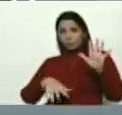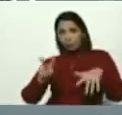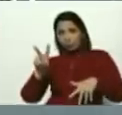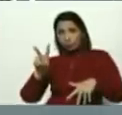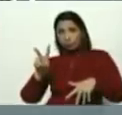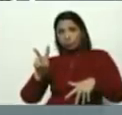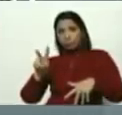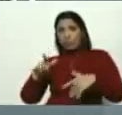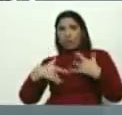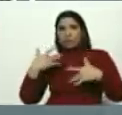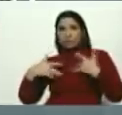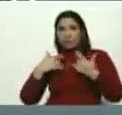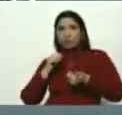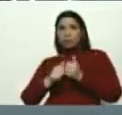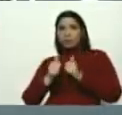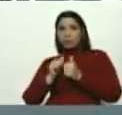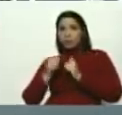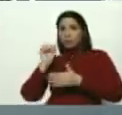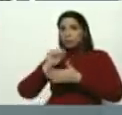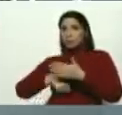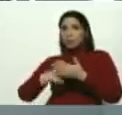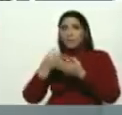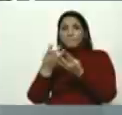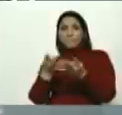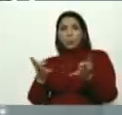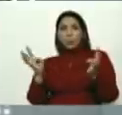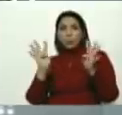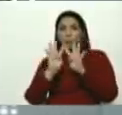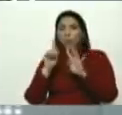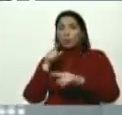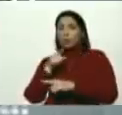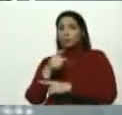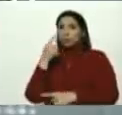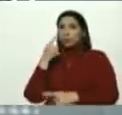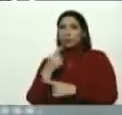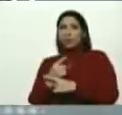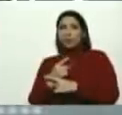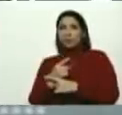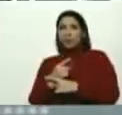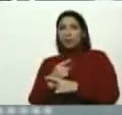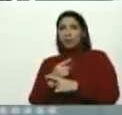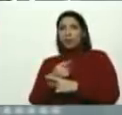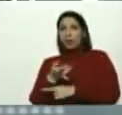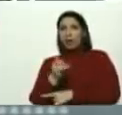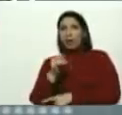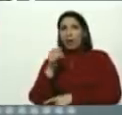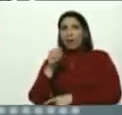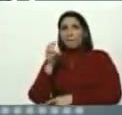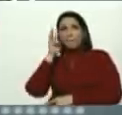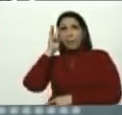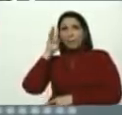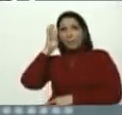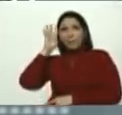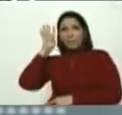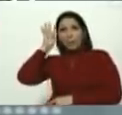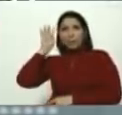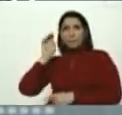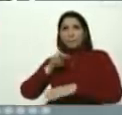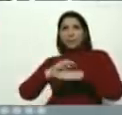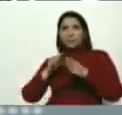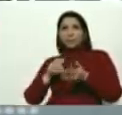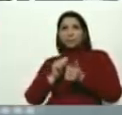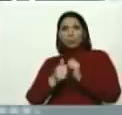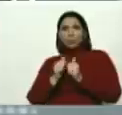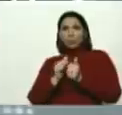Uh-huh. Eventos deportivos sin público, eso lo debe regir. Ahí está Pedro Infante, ministro de la Juventud y el Deporte. No